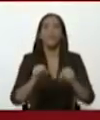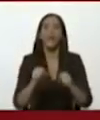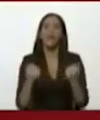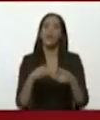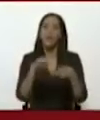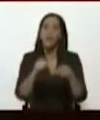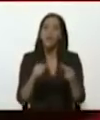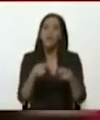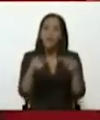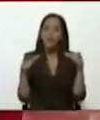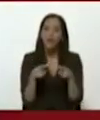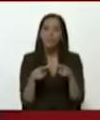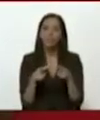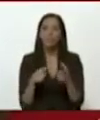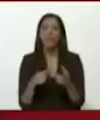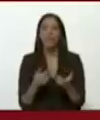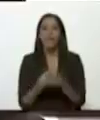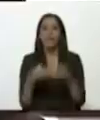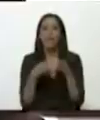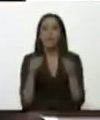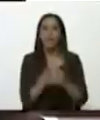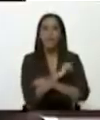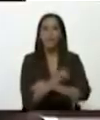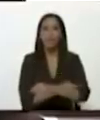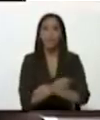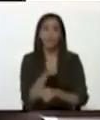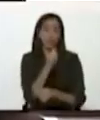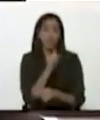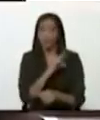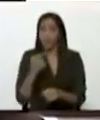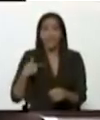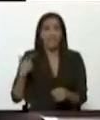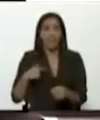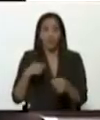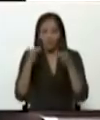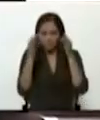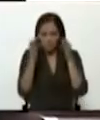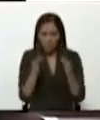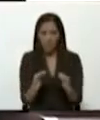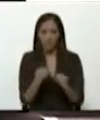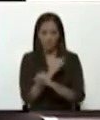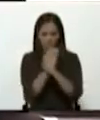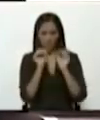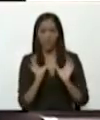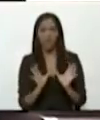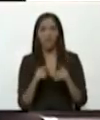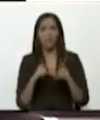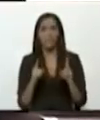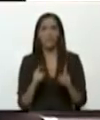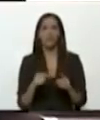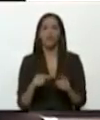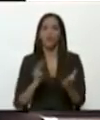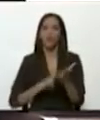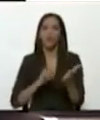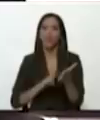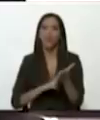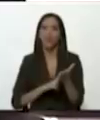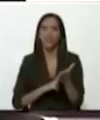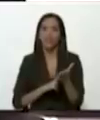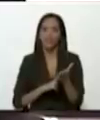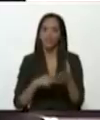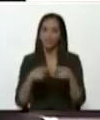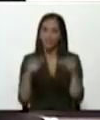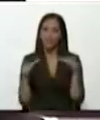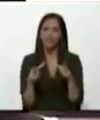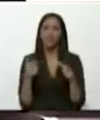espacio en Factores de Poder. Bueno, esa información no la tengo bien definida. Pero lo cierto del caso es que, y